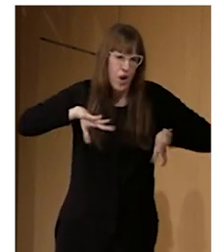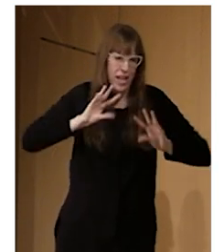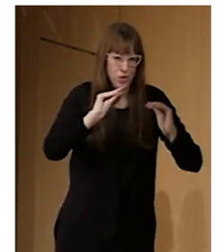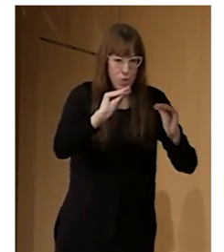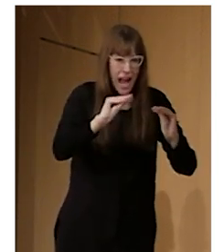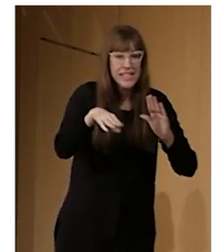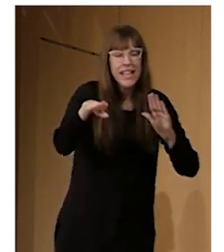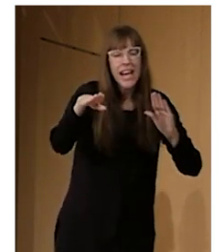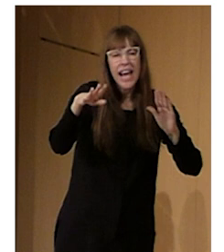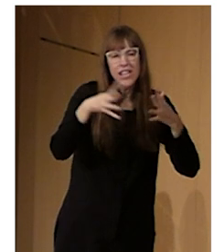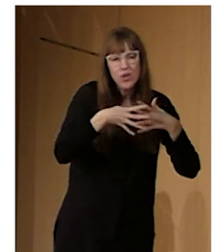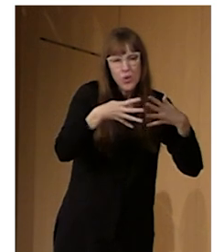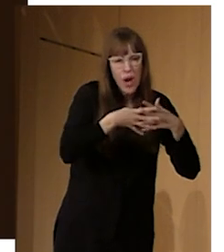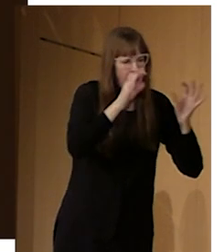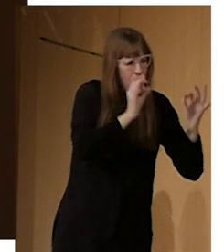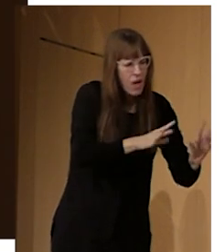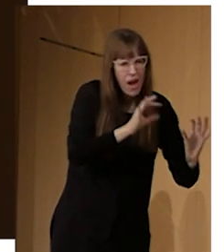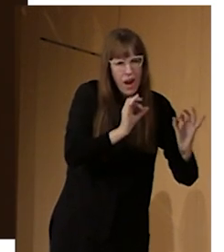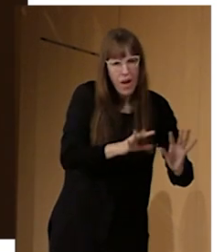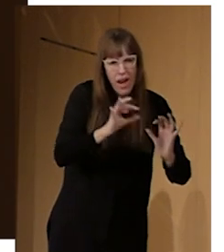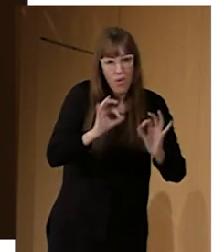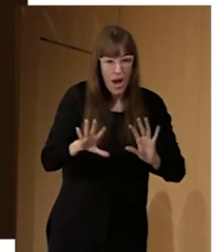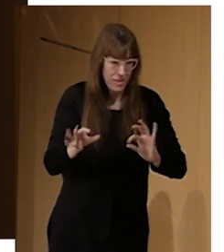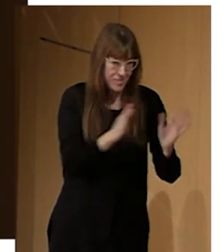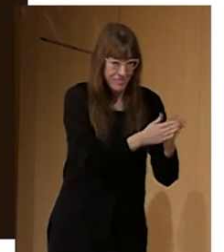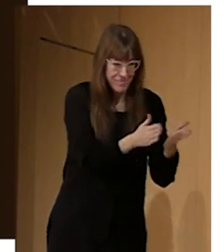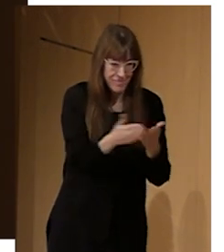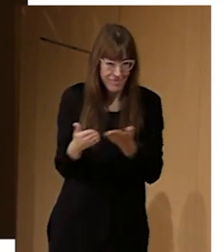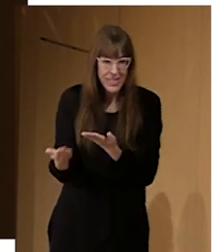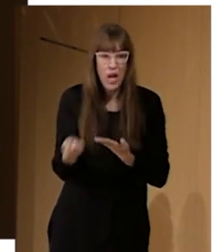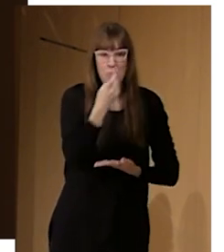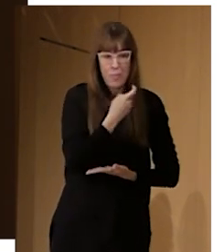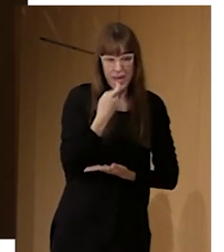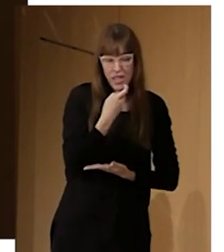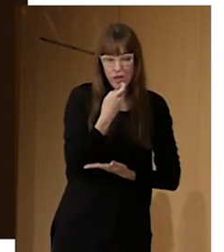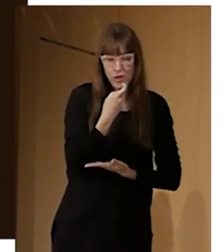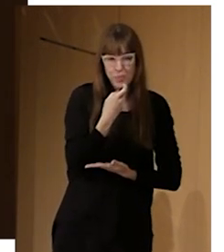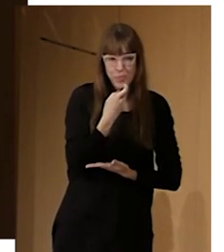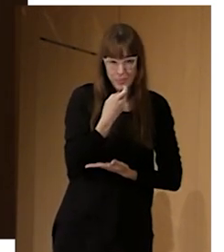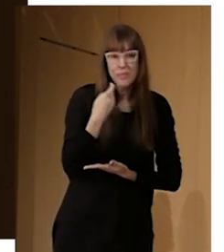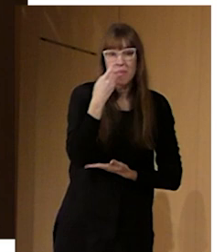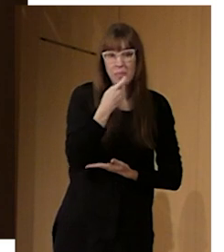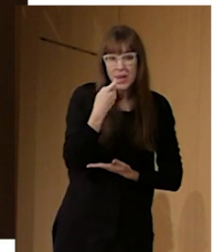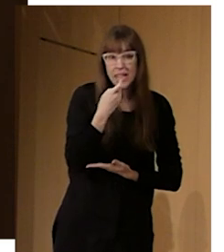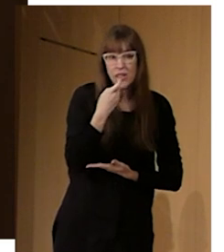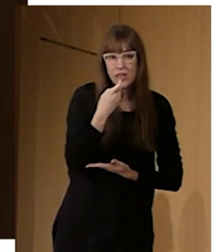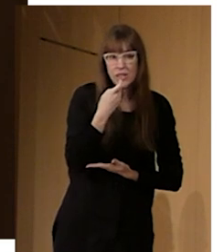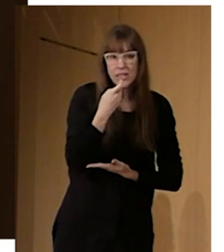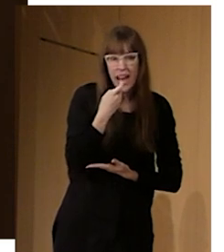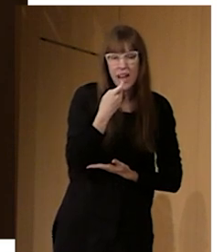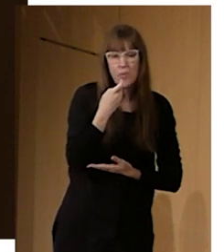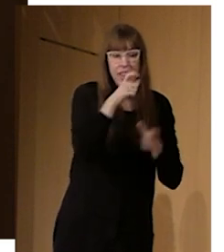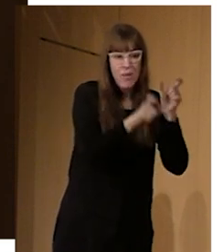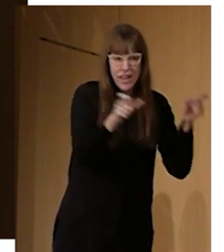conclusión llegó después de analizar eh Bueno pues los mitos de distintas civilizaciones y de distintas y de